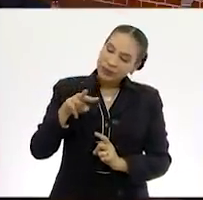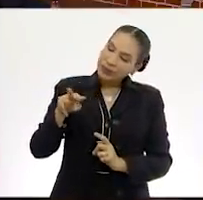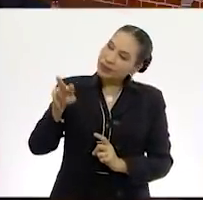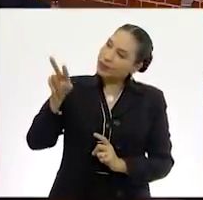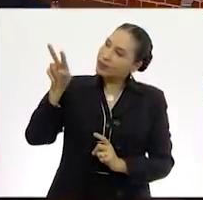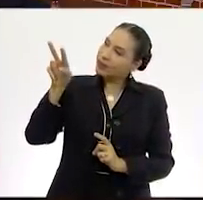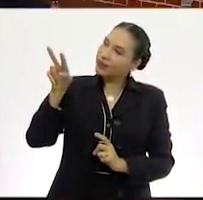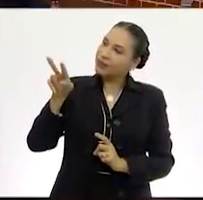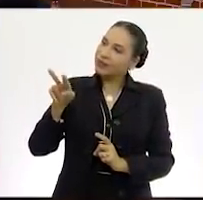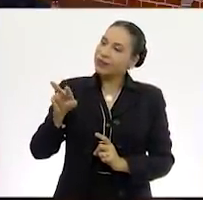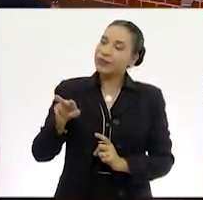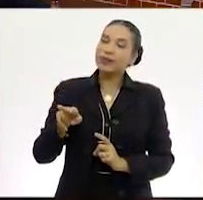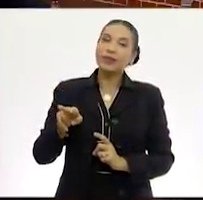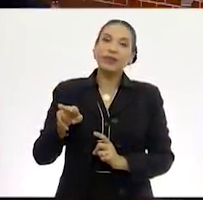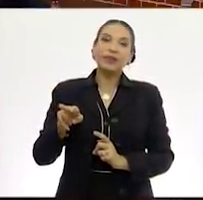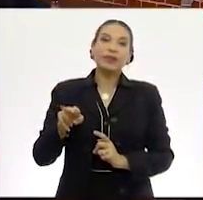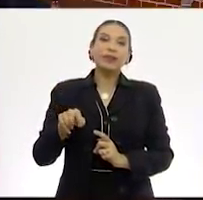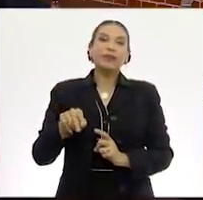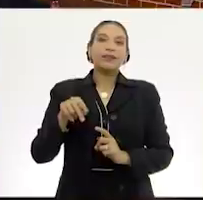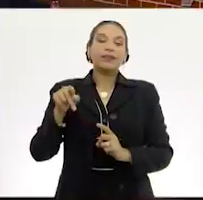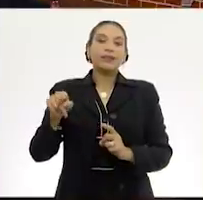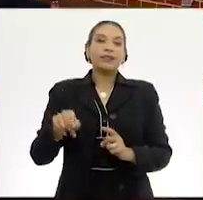te vi.